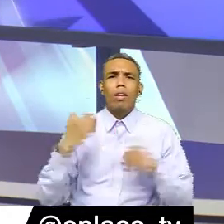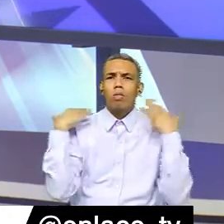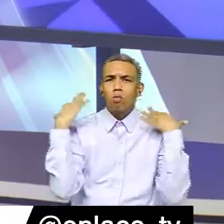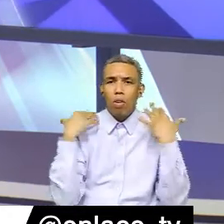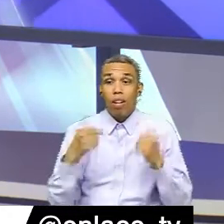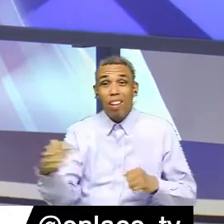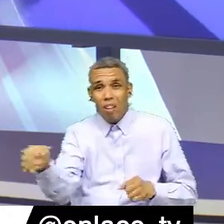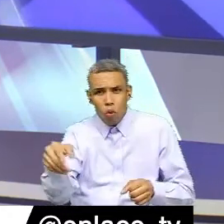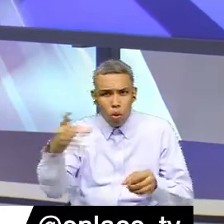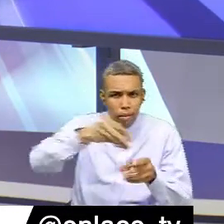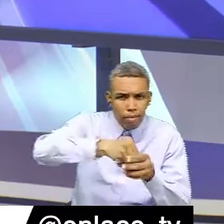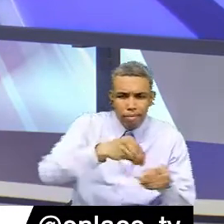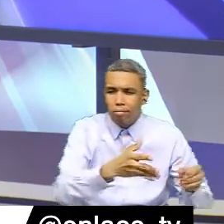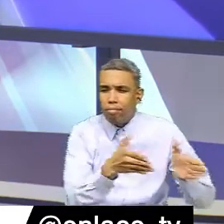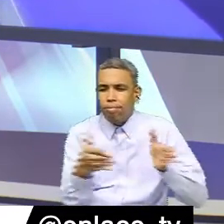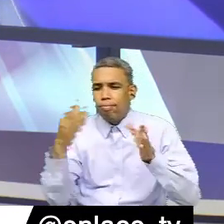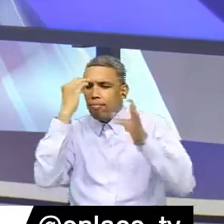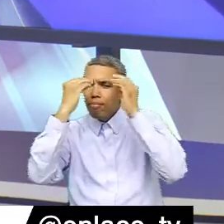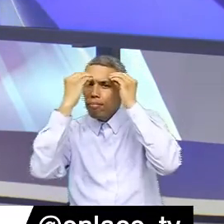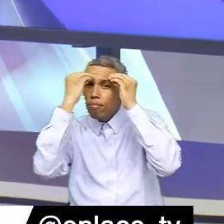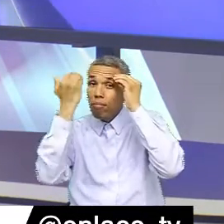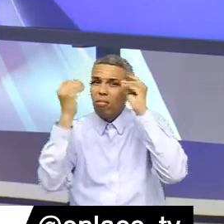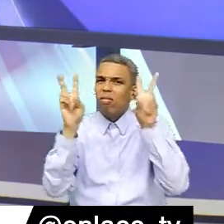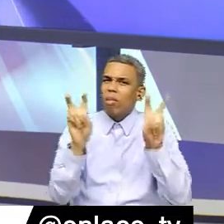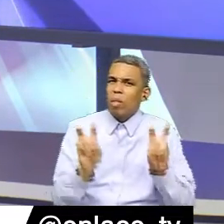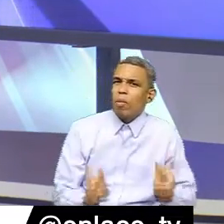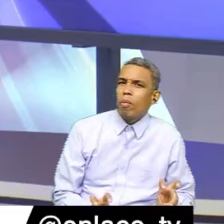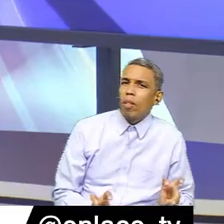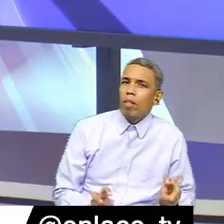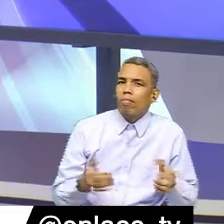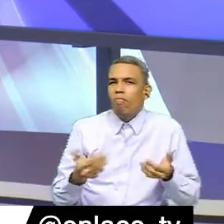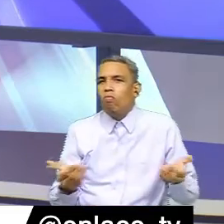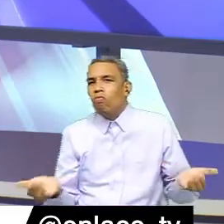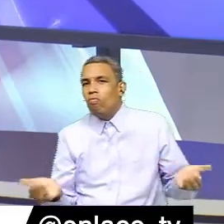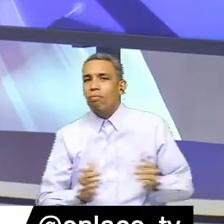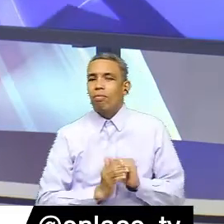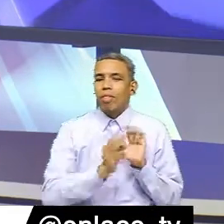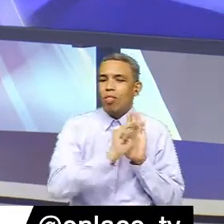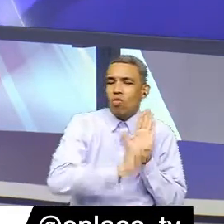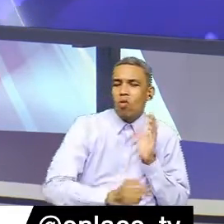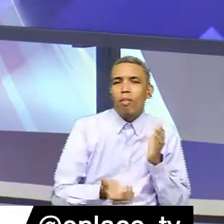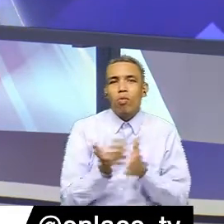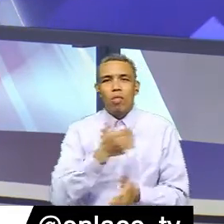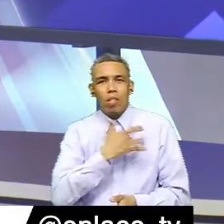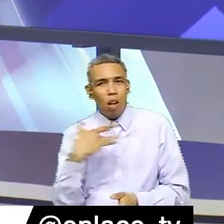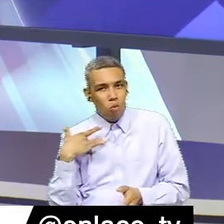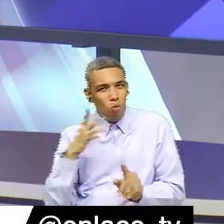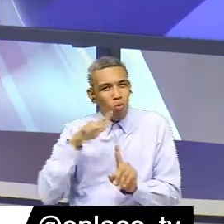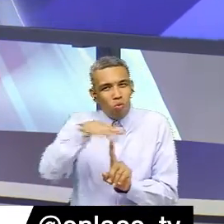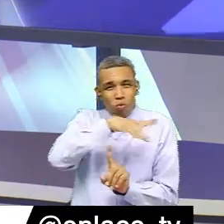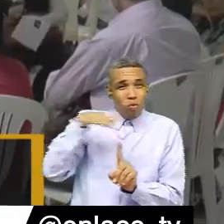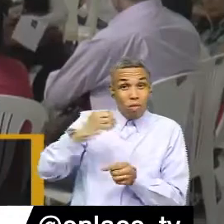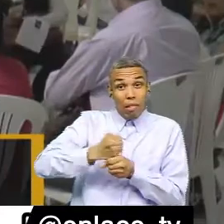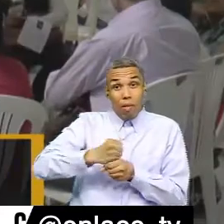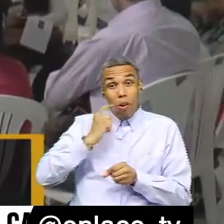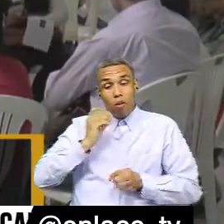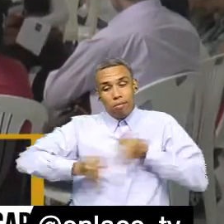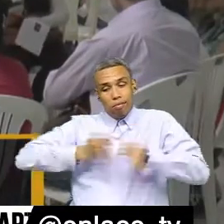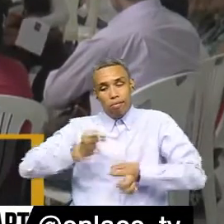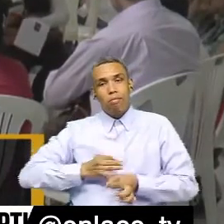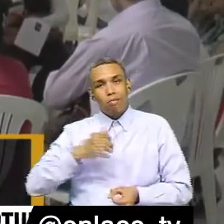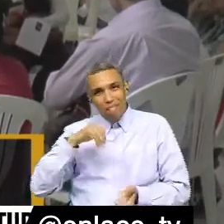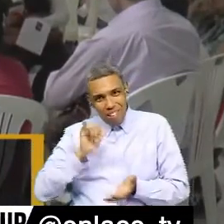reivindicación sobre algunos temas importantes específicamente nuevas normas de seguridad y salud en el trabajo el secretario de educación